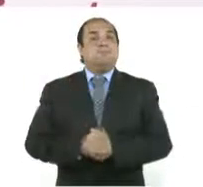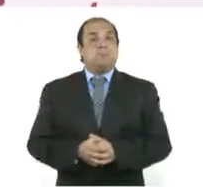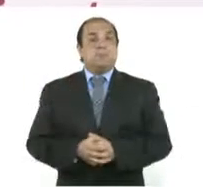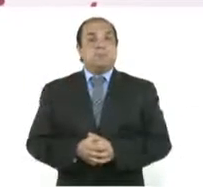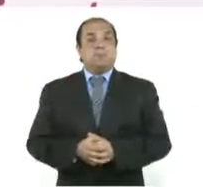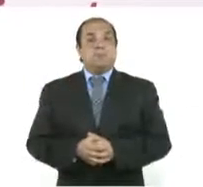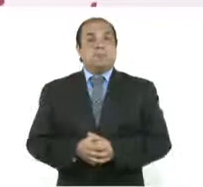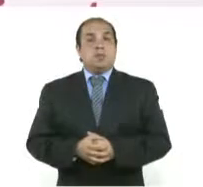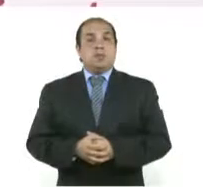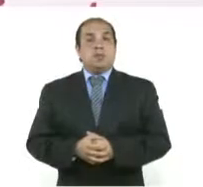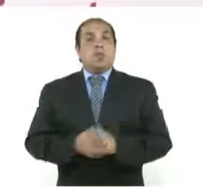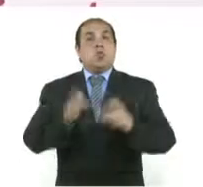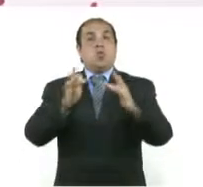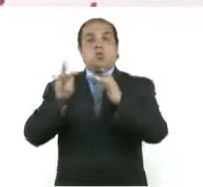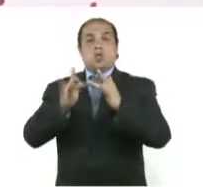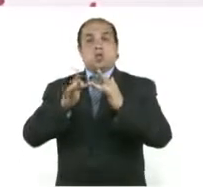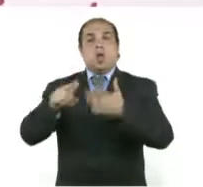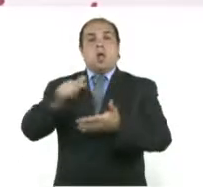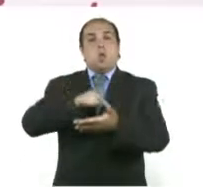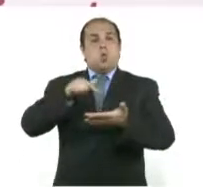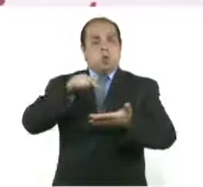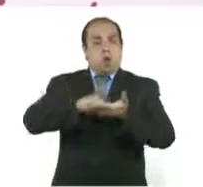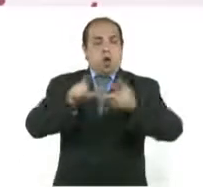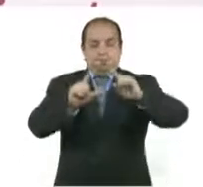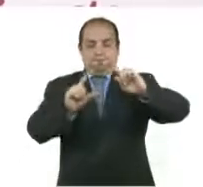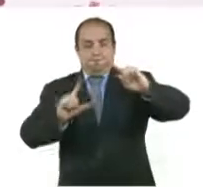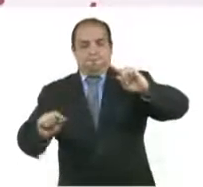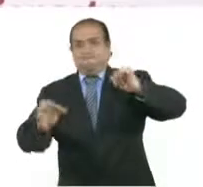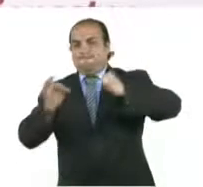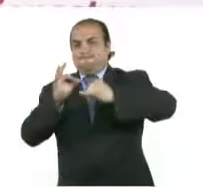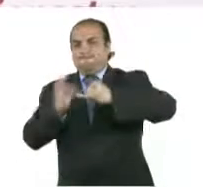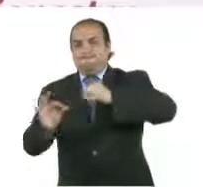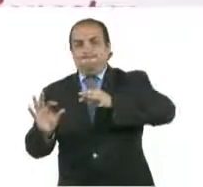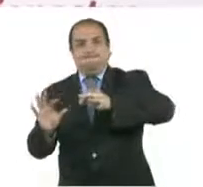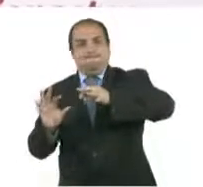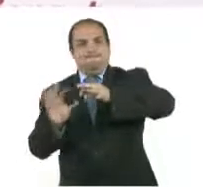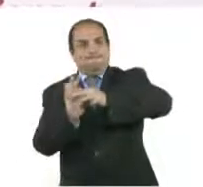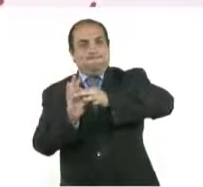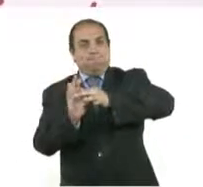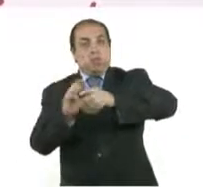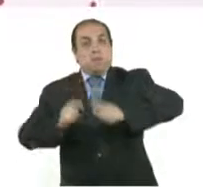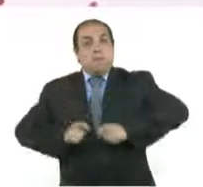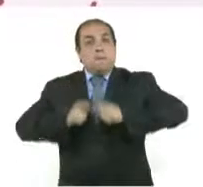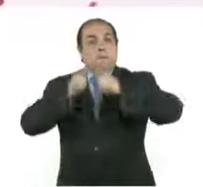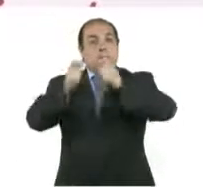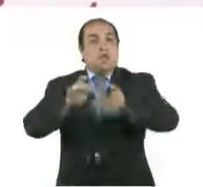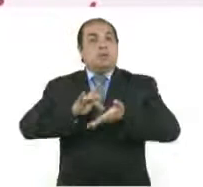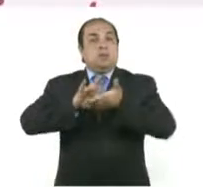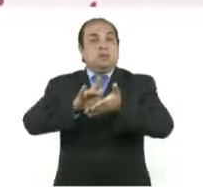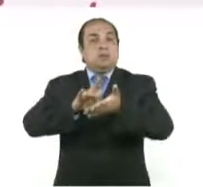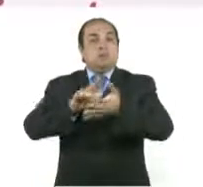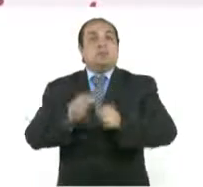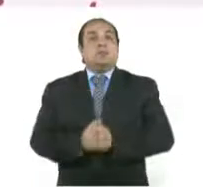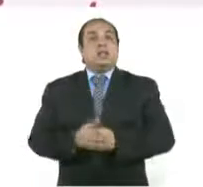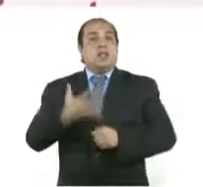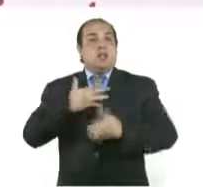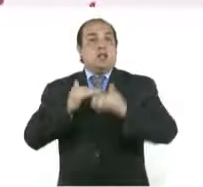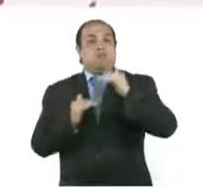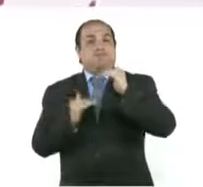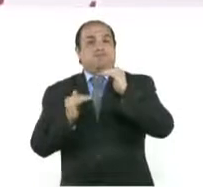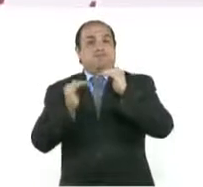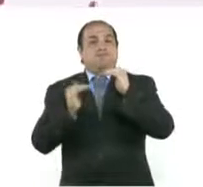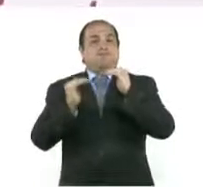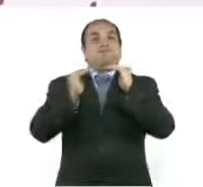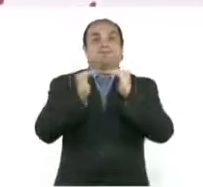último rincón de este país, de este nuestro país, para entregar apoyos que ayuden a cerrar brechas de